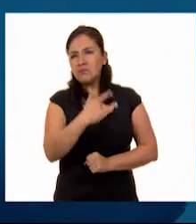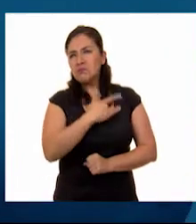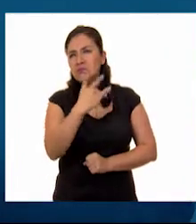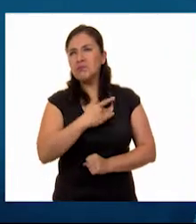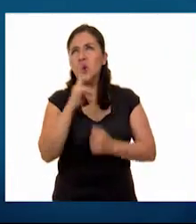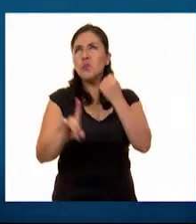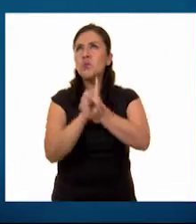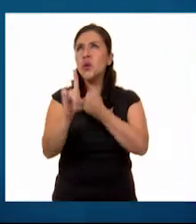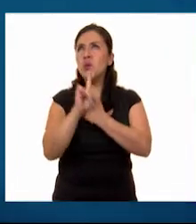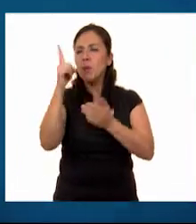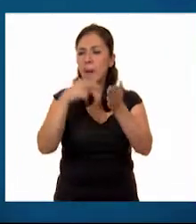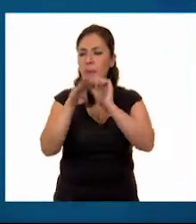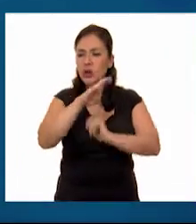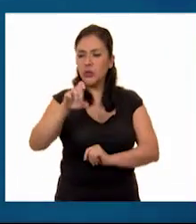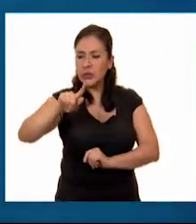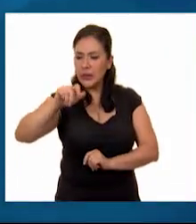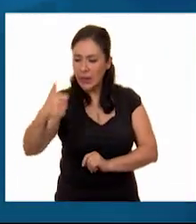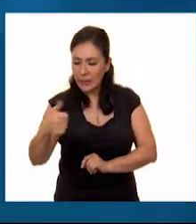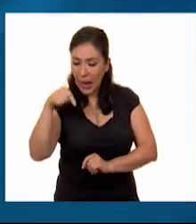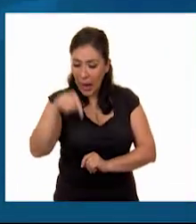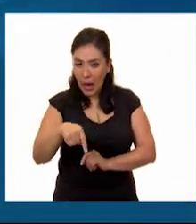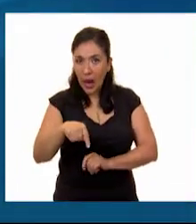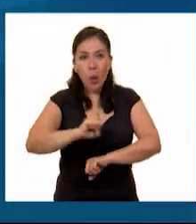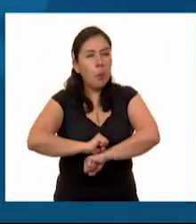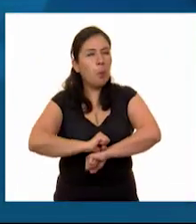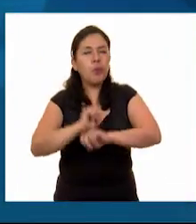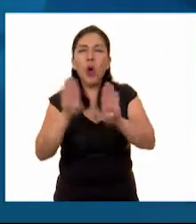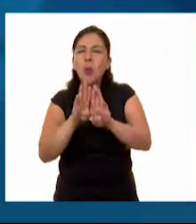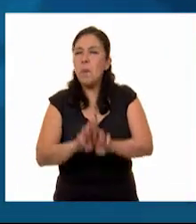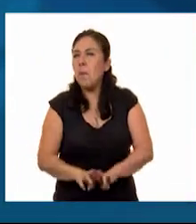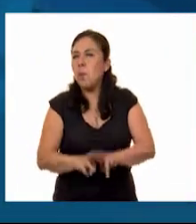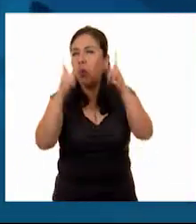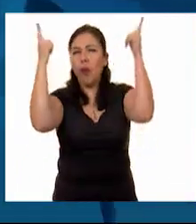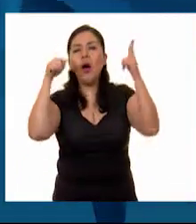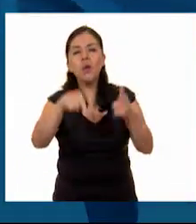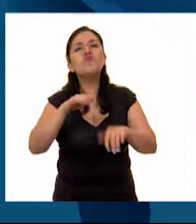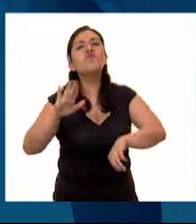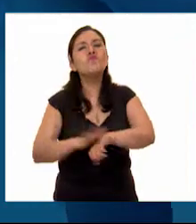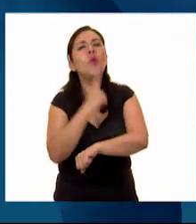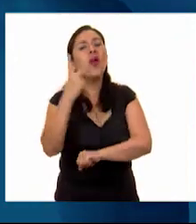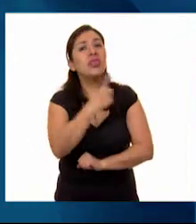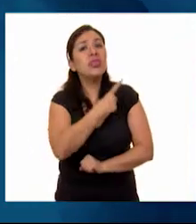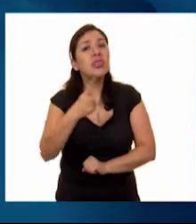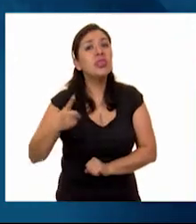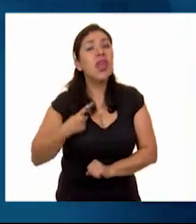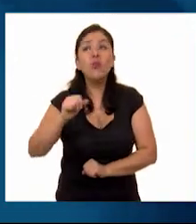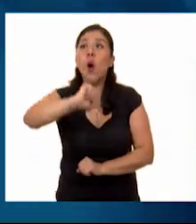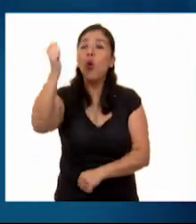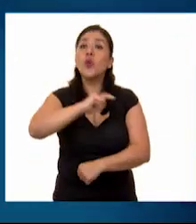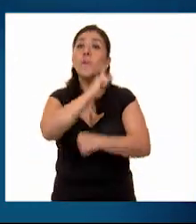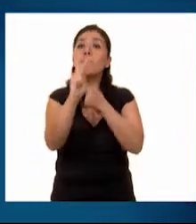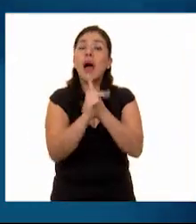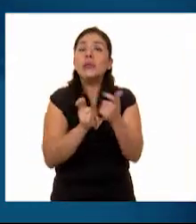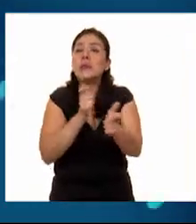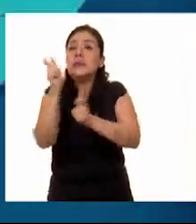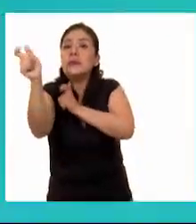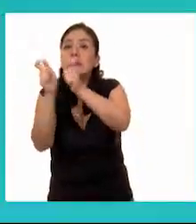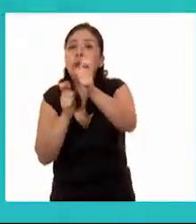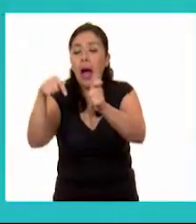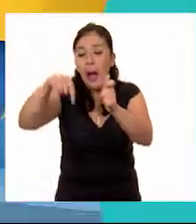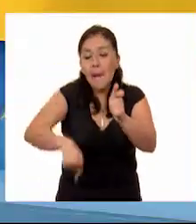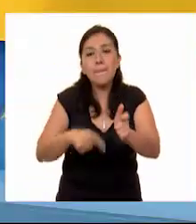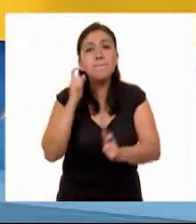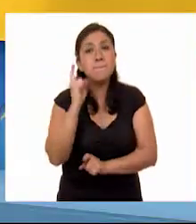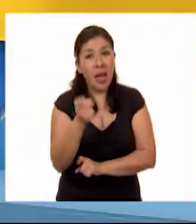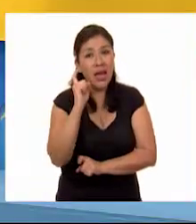de 1976 que estalló, entre otras cosas, debido a una enorme deuda externa y a la devaluación de nuestra moneda.